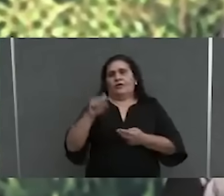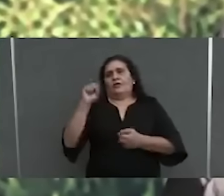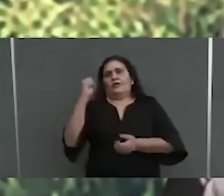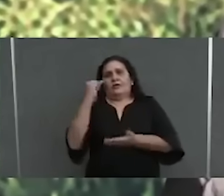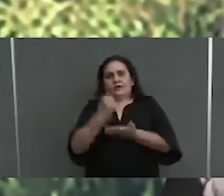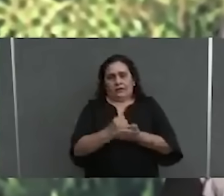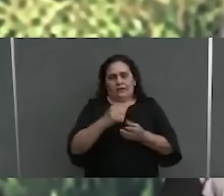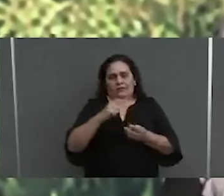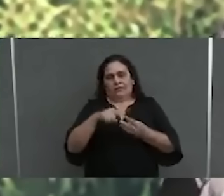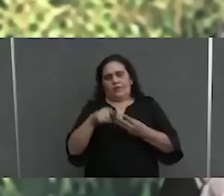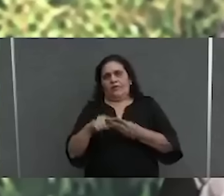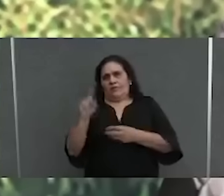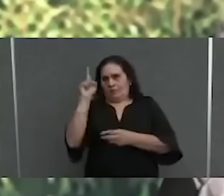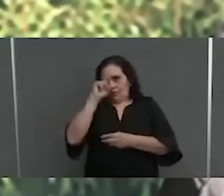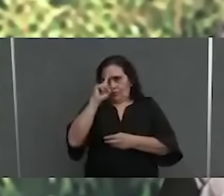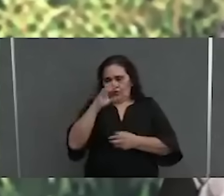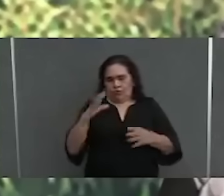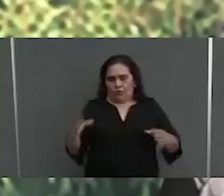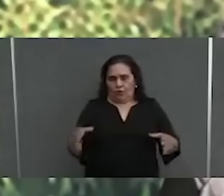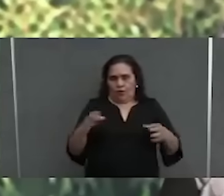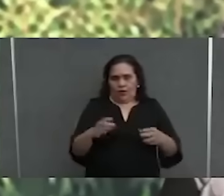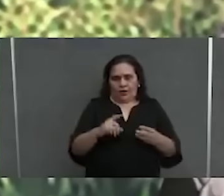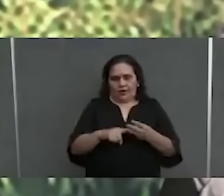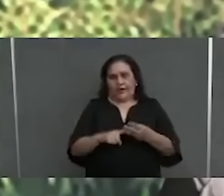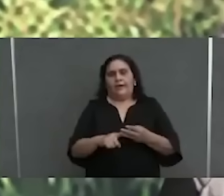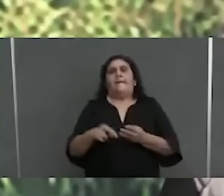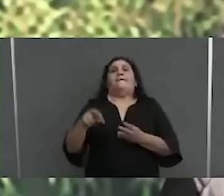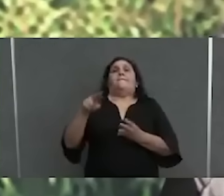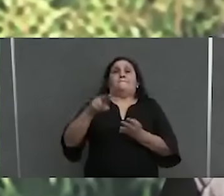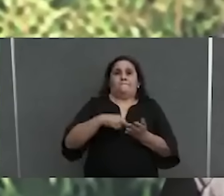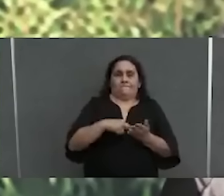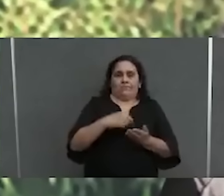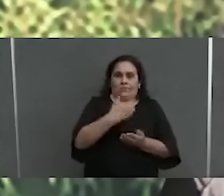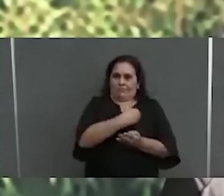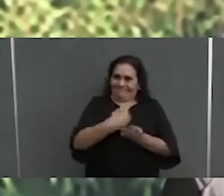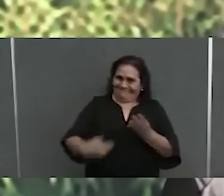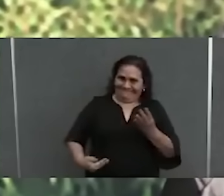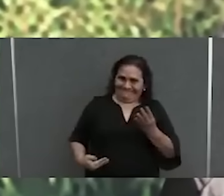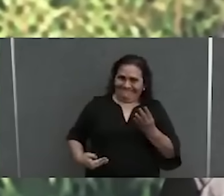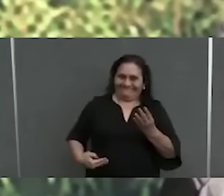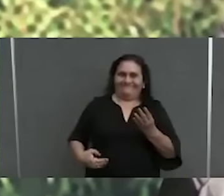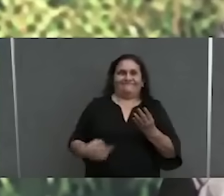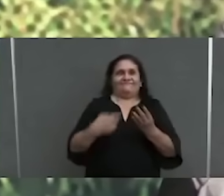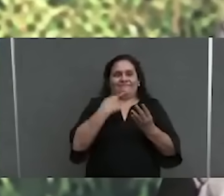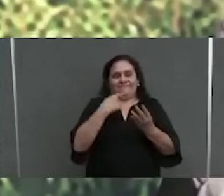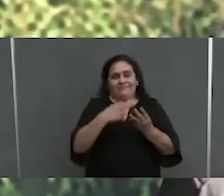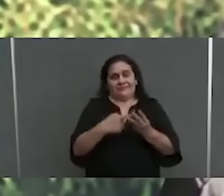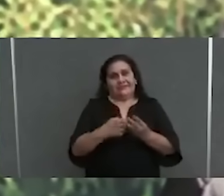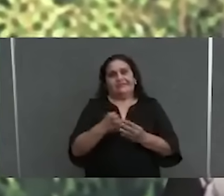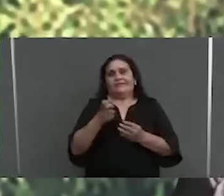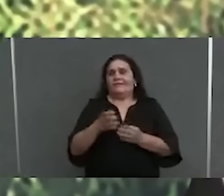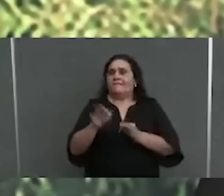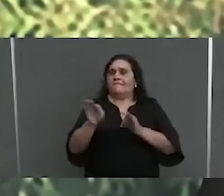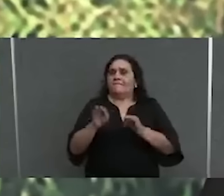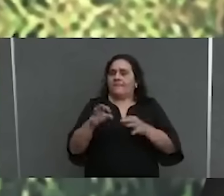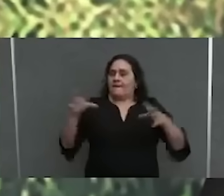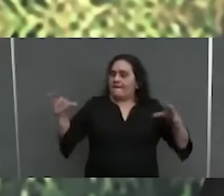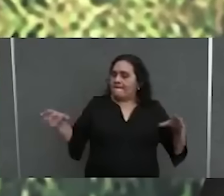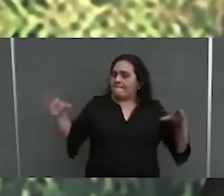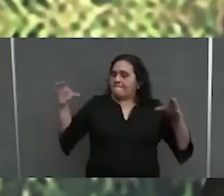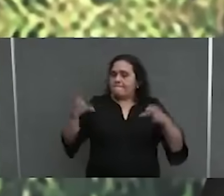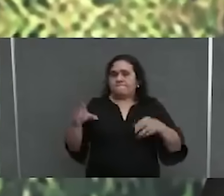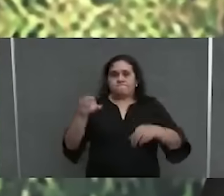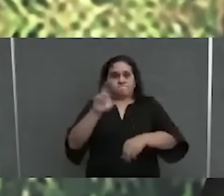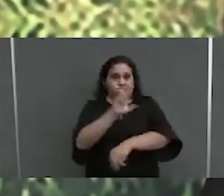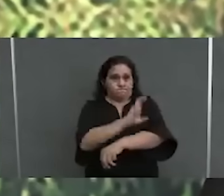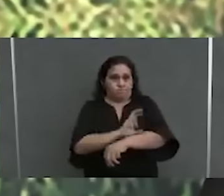Fiscal, Consejería Jurídica y evidentemente la firma del presidente. Entonces, este es un gran trabajo de coordinación que